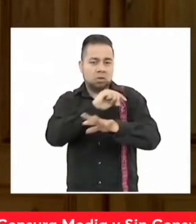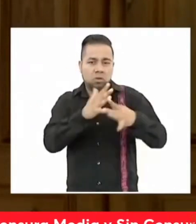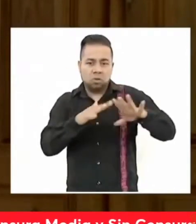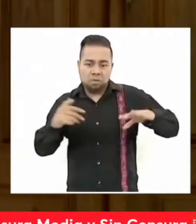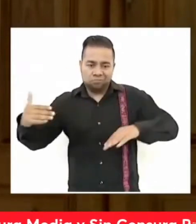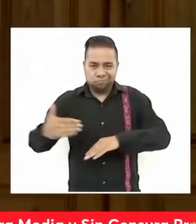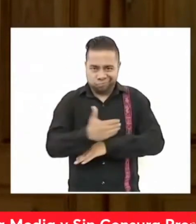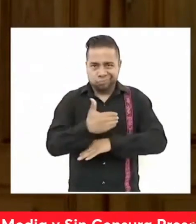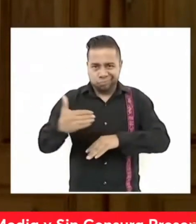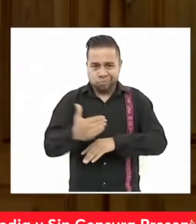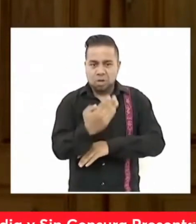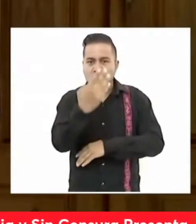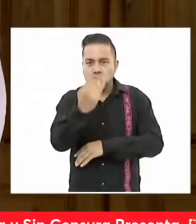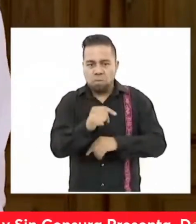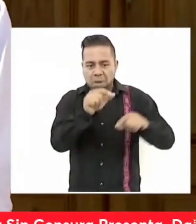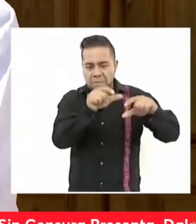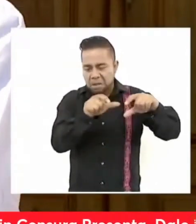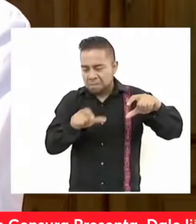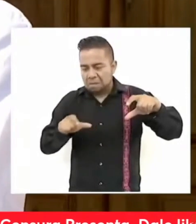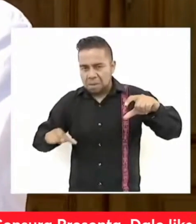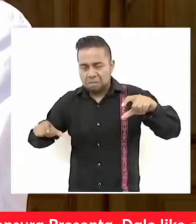mismo va